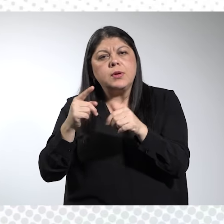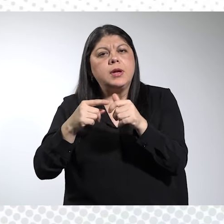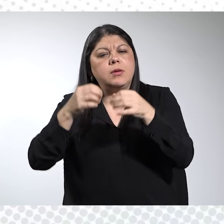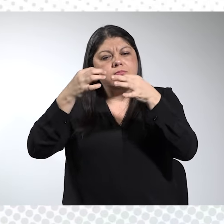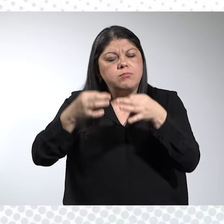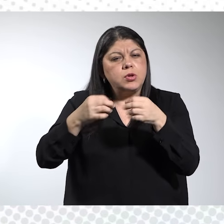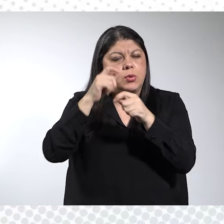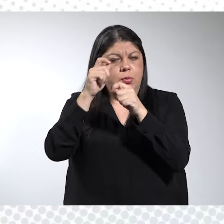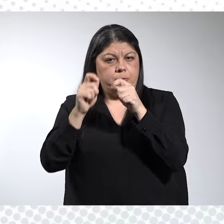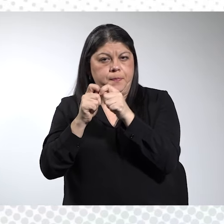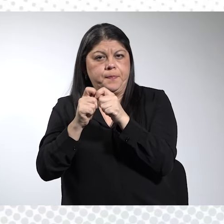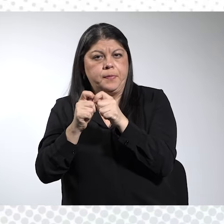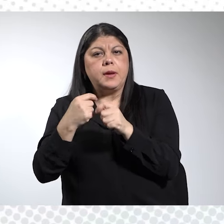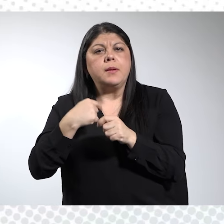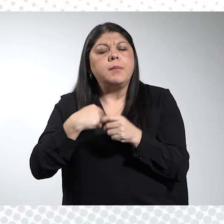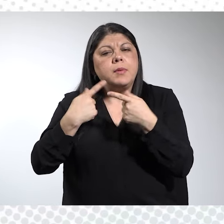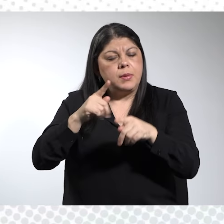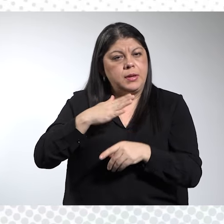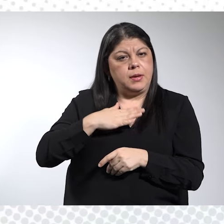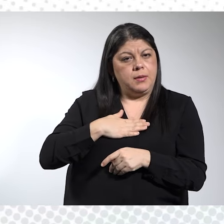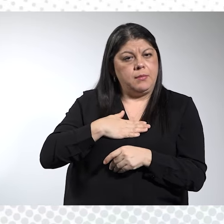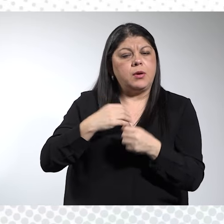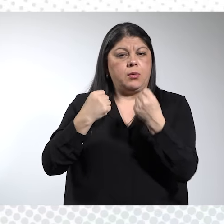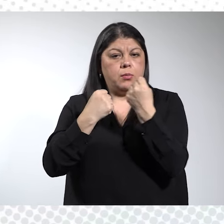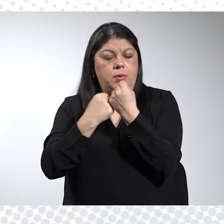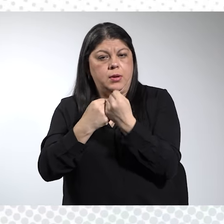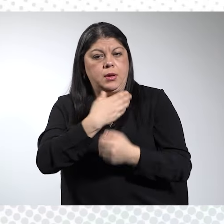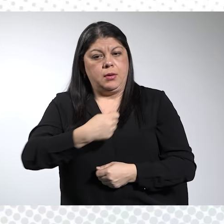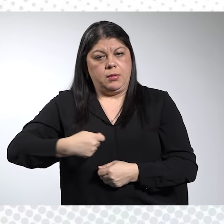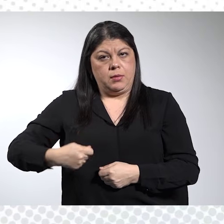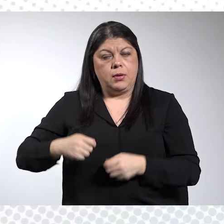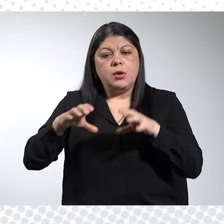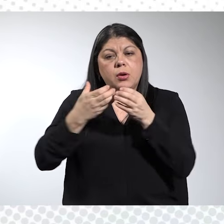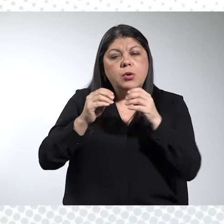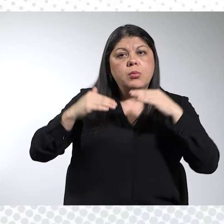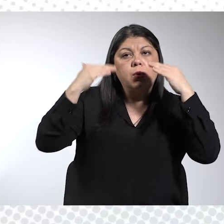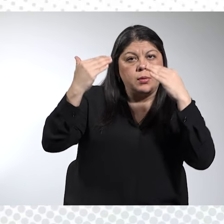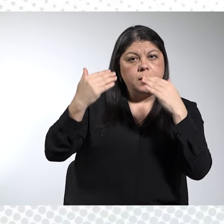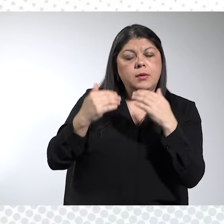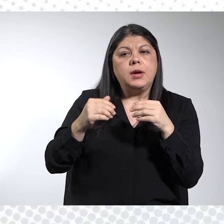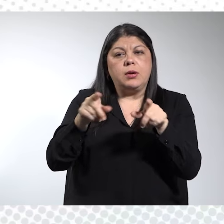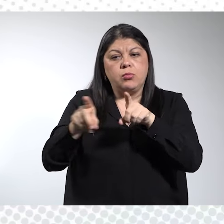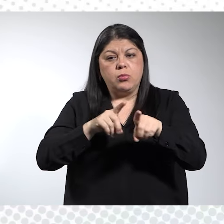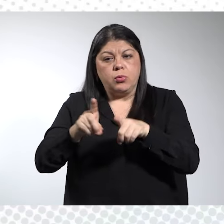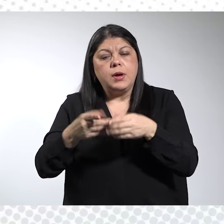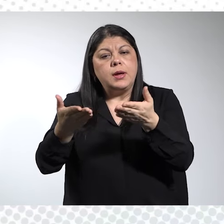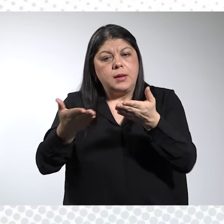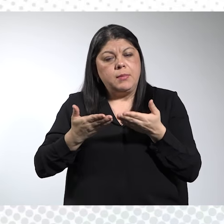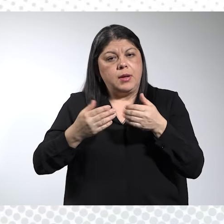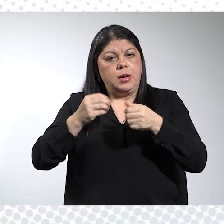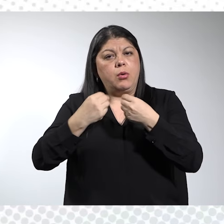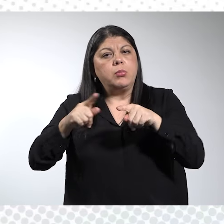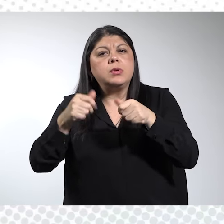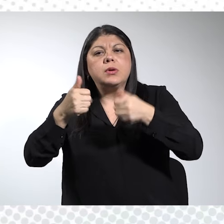tomando decisiones concretas donde se me permite, bajo el amparo de la presidencia, el Consejo Ejecutivo y en este caso los delegados, ser